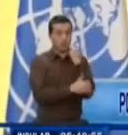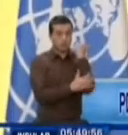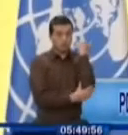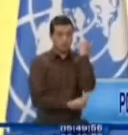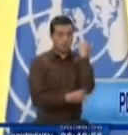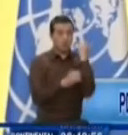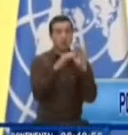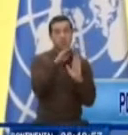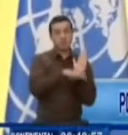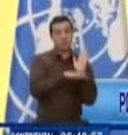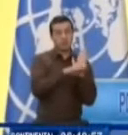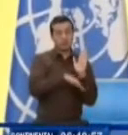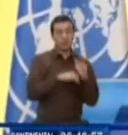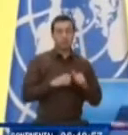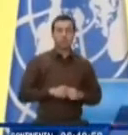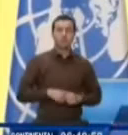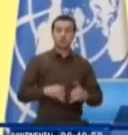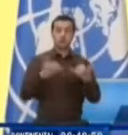La emergencia planetaria